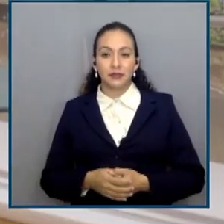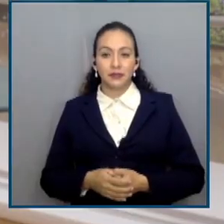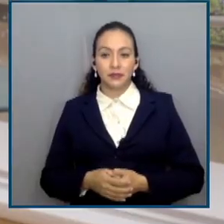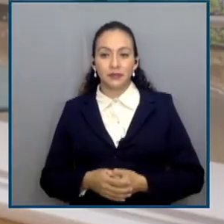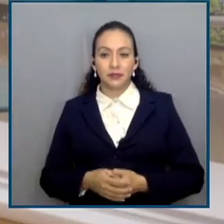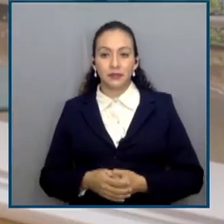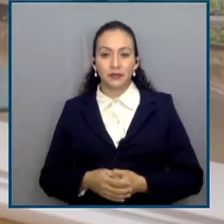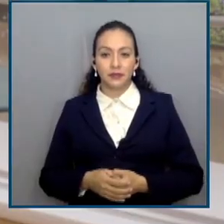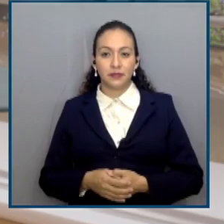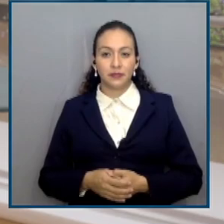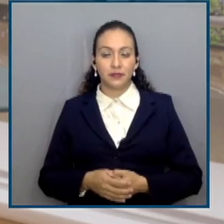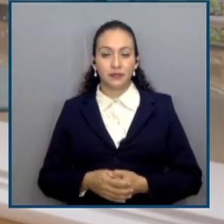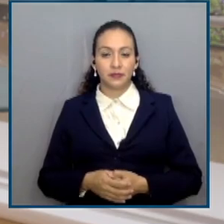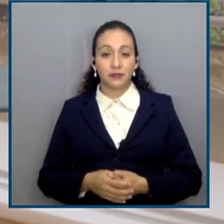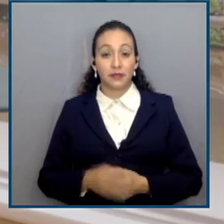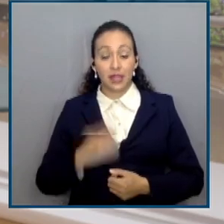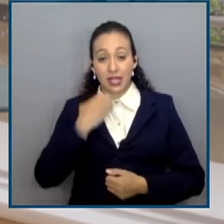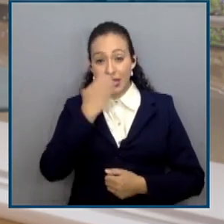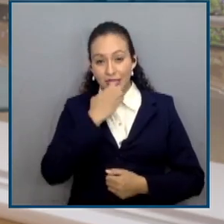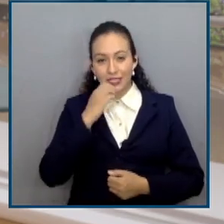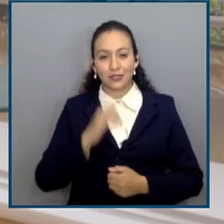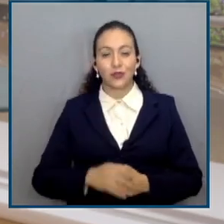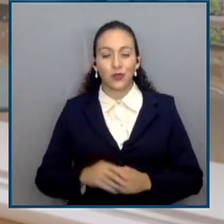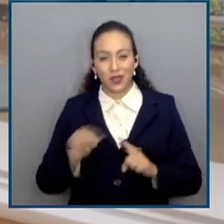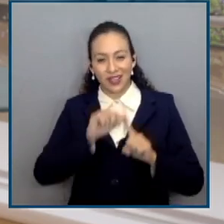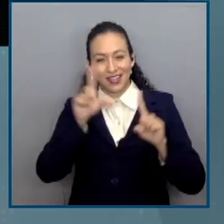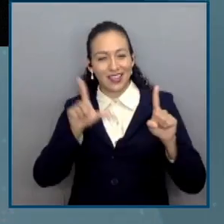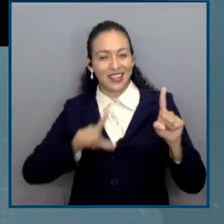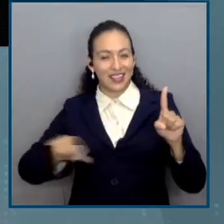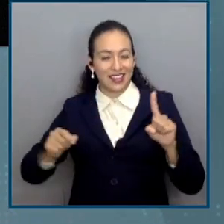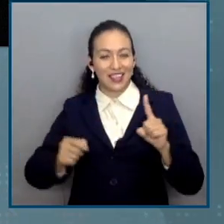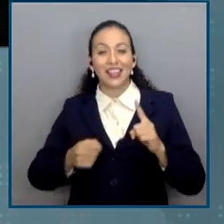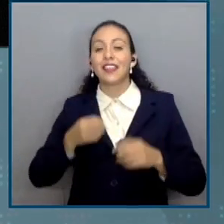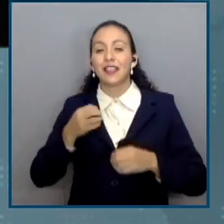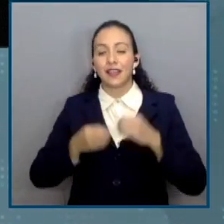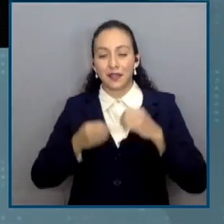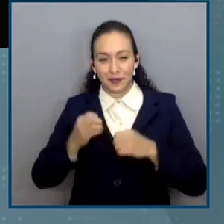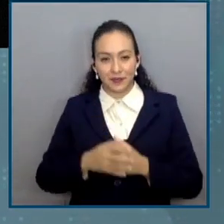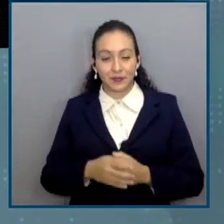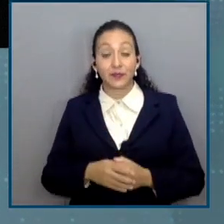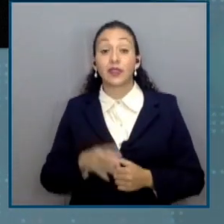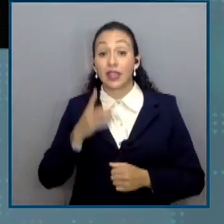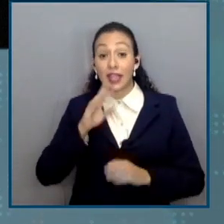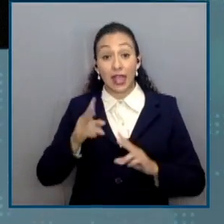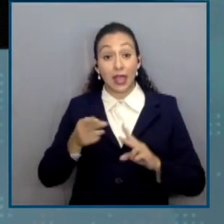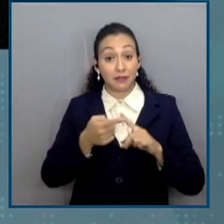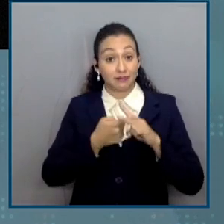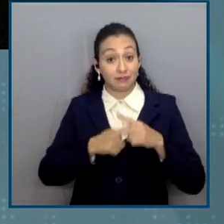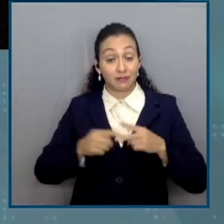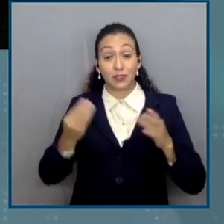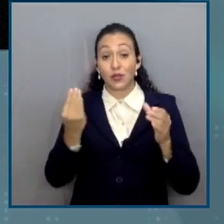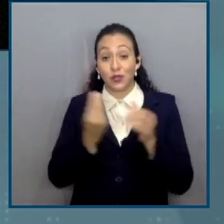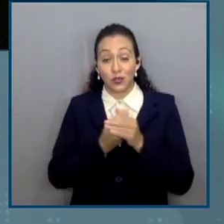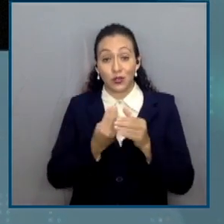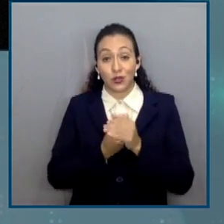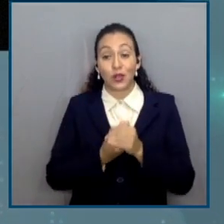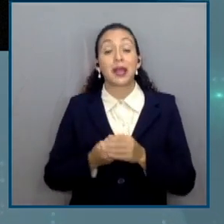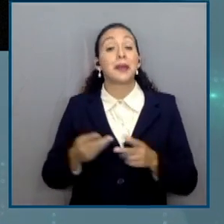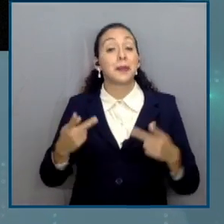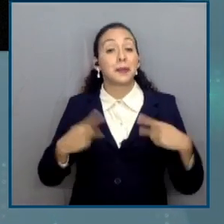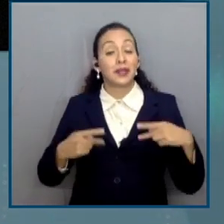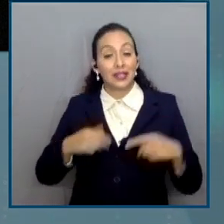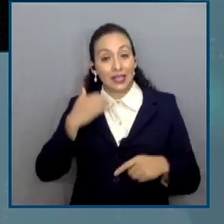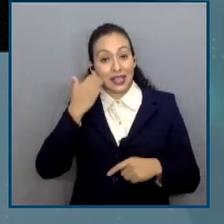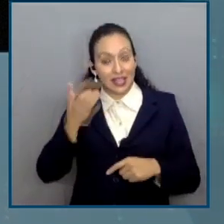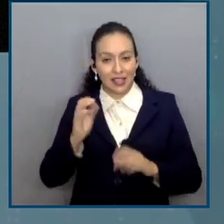La Escuela Federal de Formación Judicial informó que ya están en marcha los cursos para los aspirantes del concurso escolarizado para acceder a